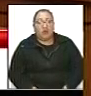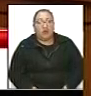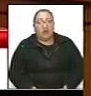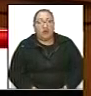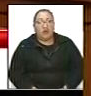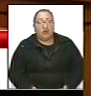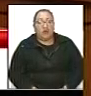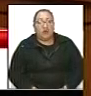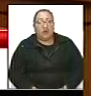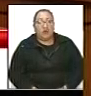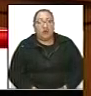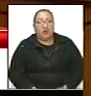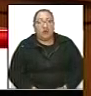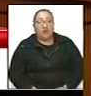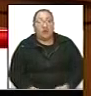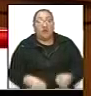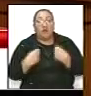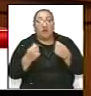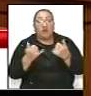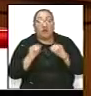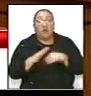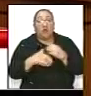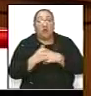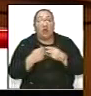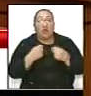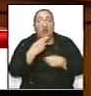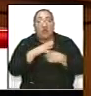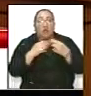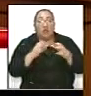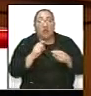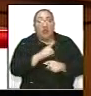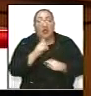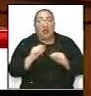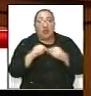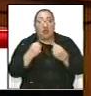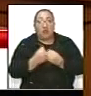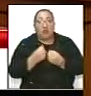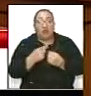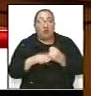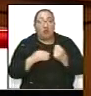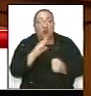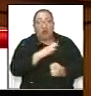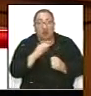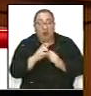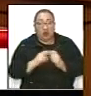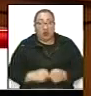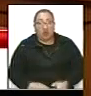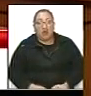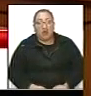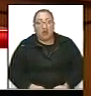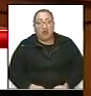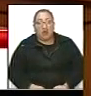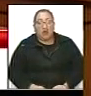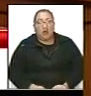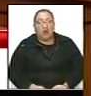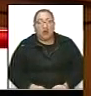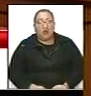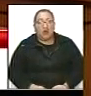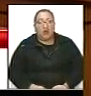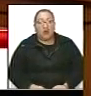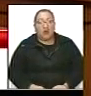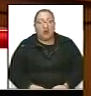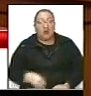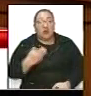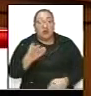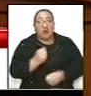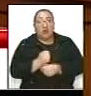al gasto público en niñas, niños y adolescentes que cada sector, así como los gobiernos regionales, destinaron para el logro de